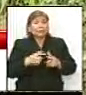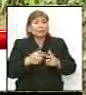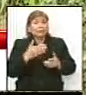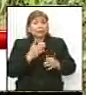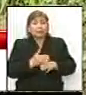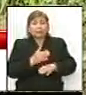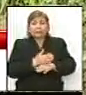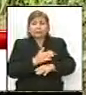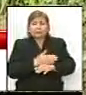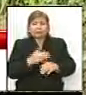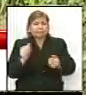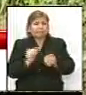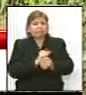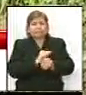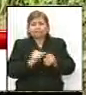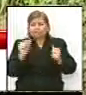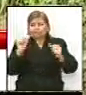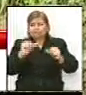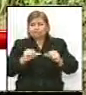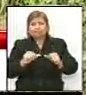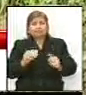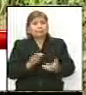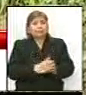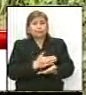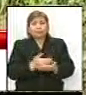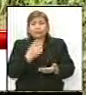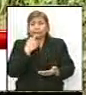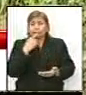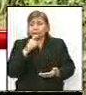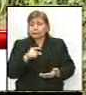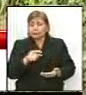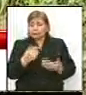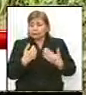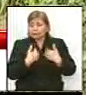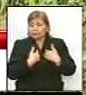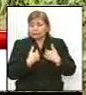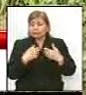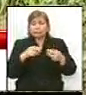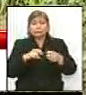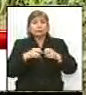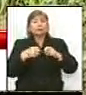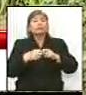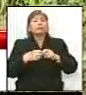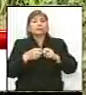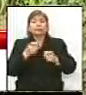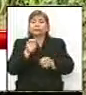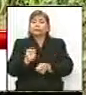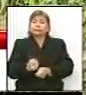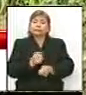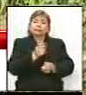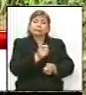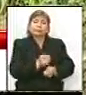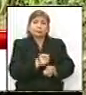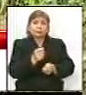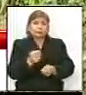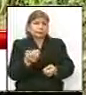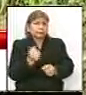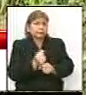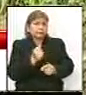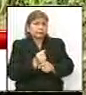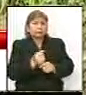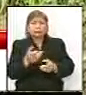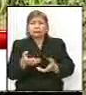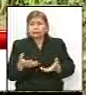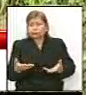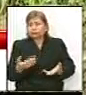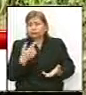mejorar, lo están malogrando. Aparte de esto, también tenemos problemas, hermanos, en agricultura. Bien, acá nuestro hermano dice,